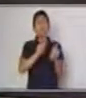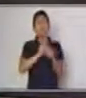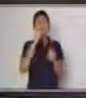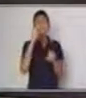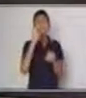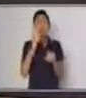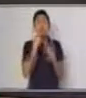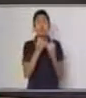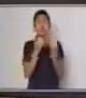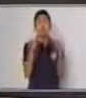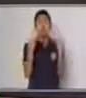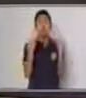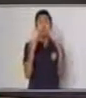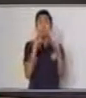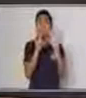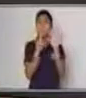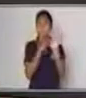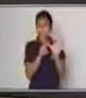6